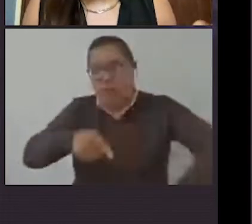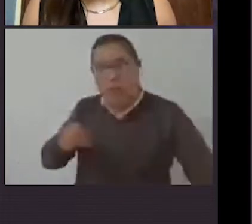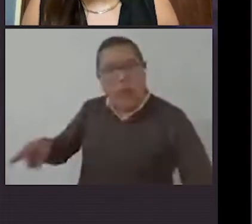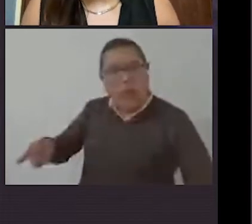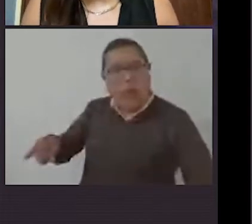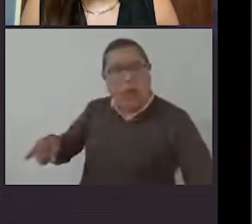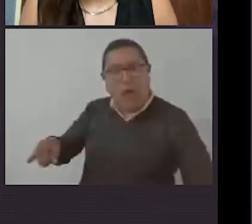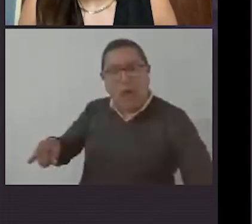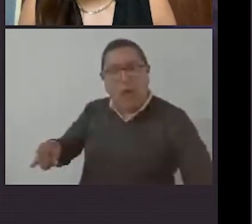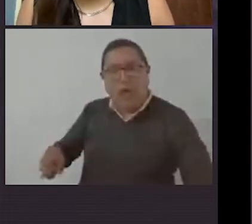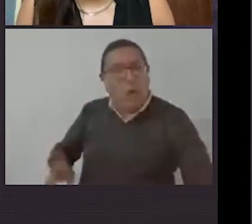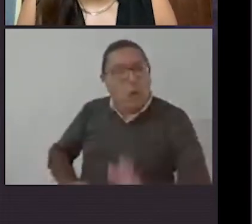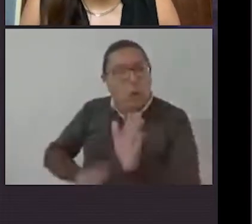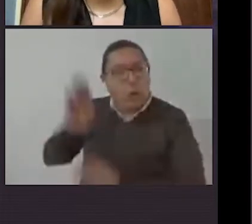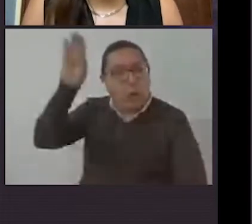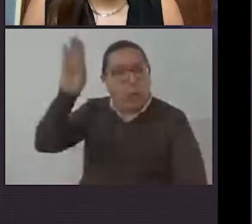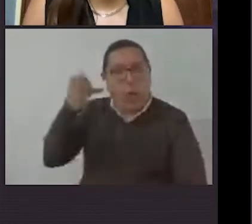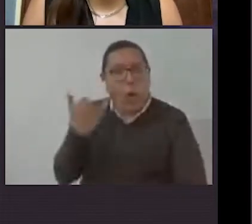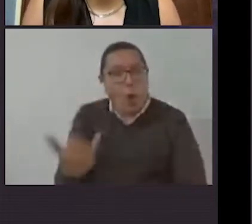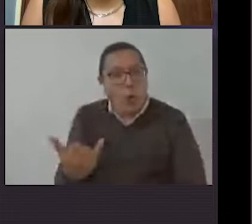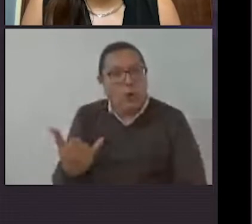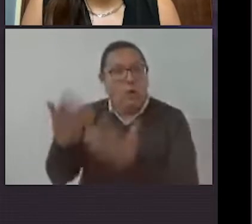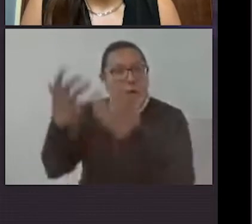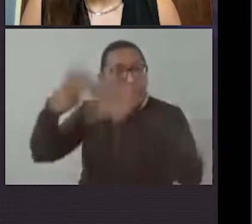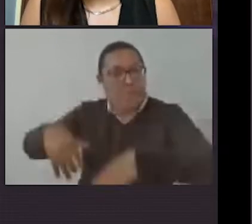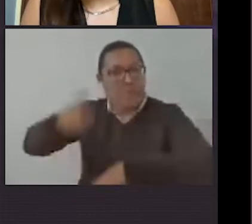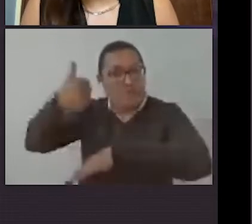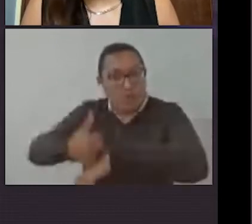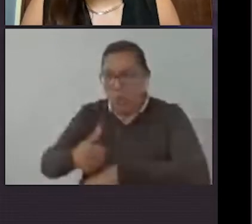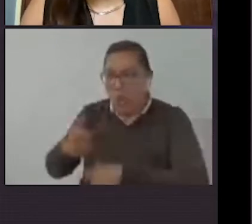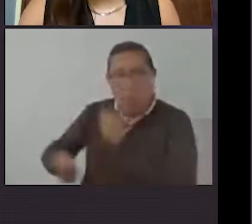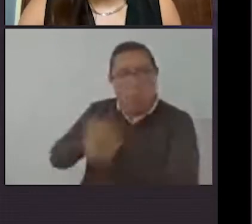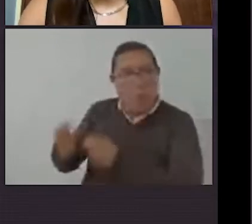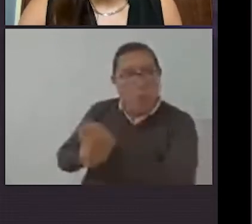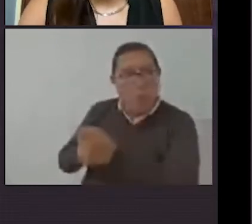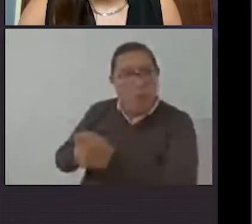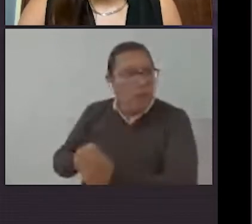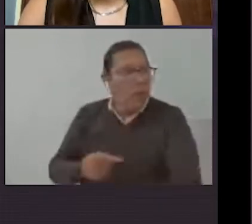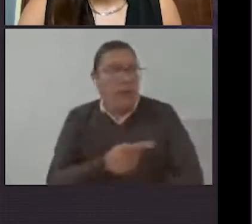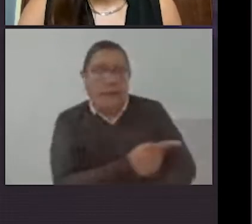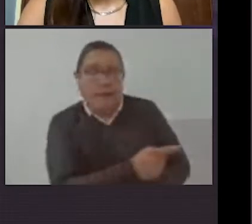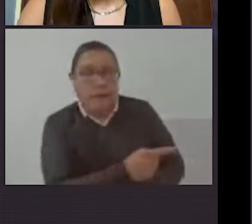Por lo tanto, no, 15% nada más depende de tu